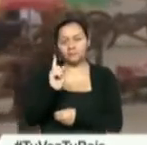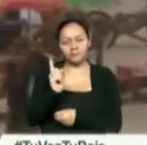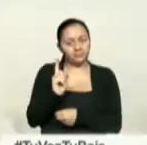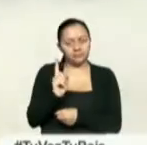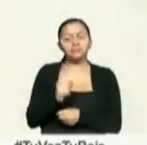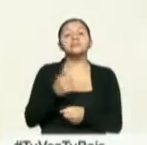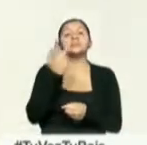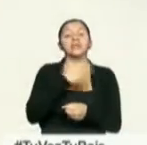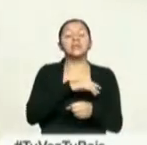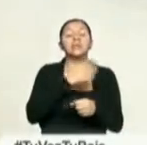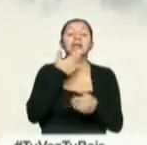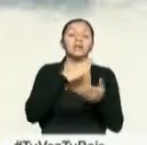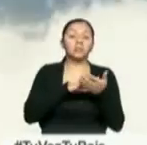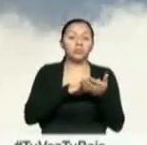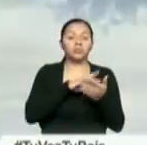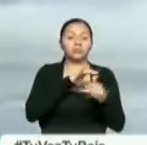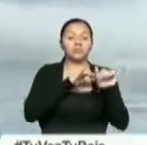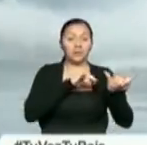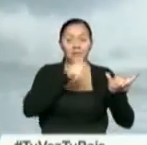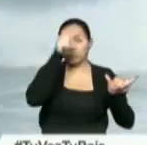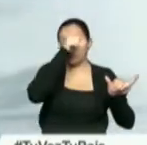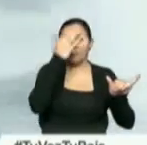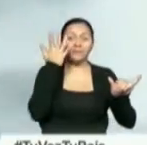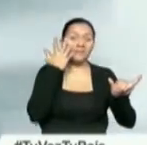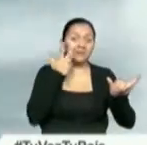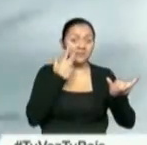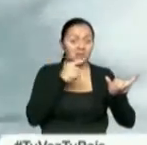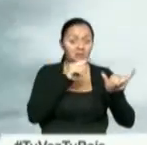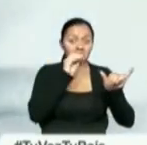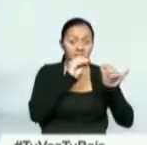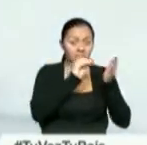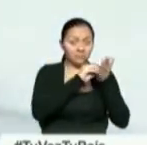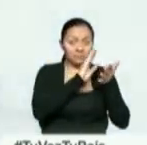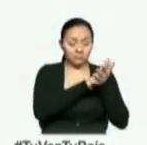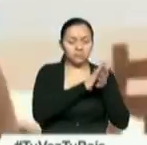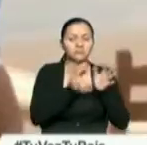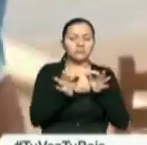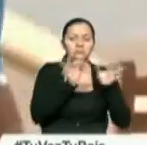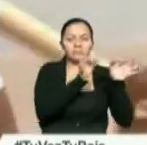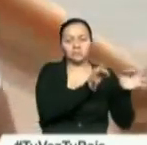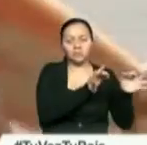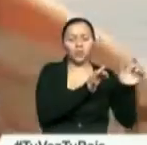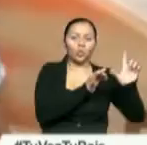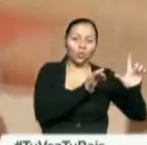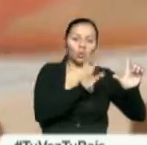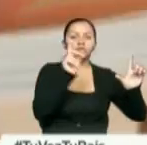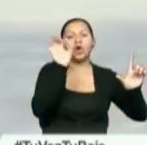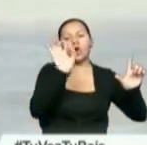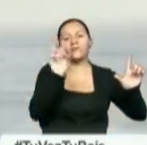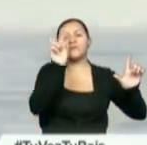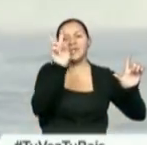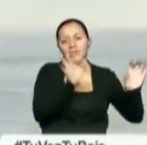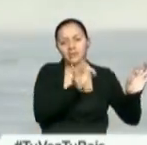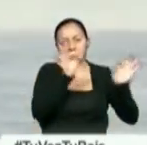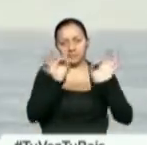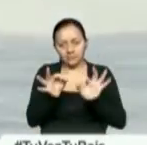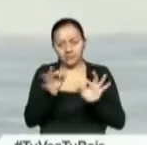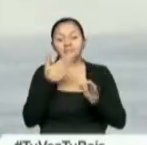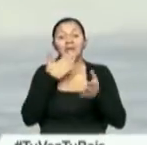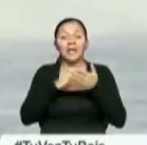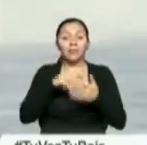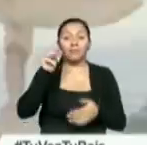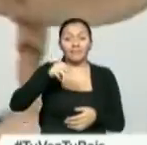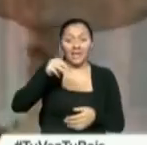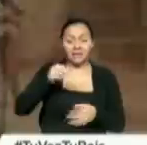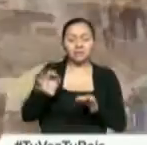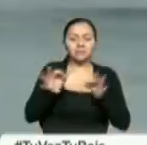domingo se trasladan al viernes anterior o al lunes posterior respectivamente si coinciden en martes se trasladarán al lunes anterior